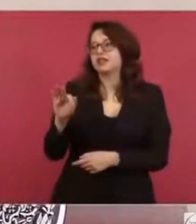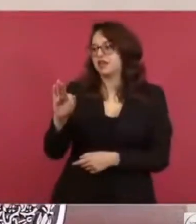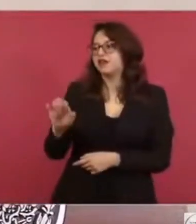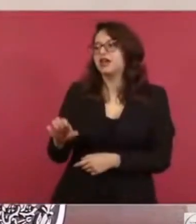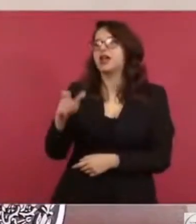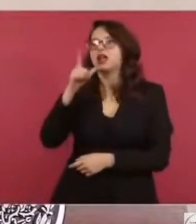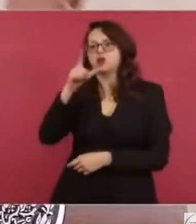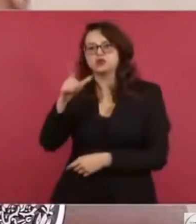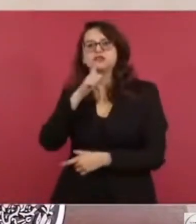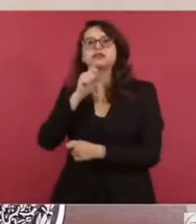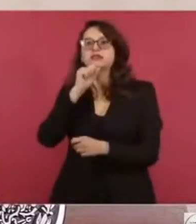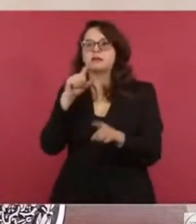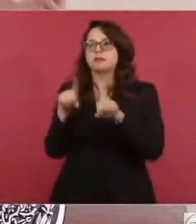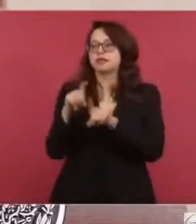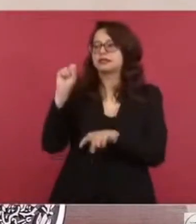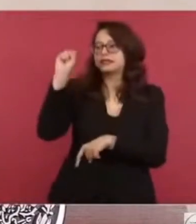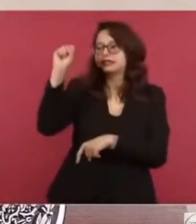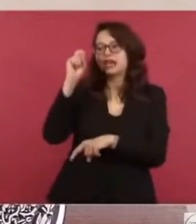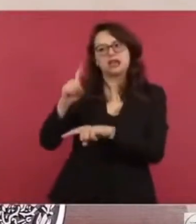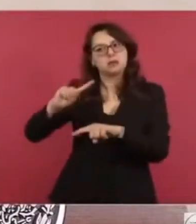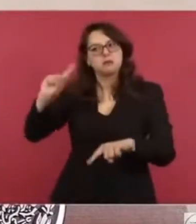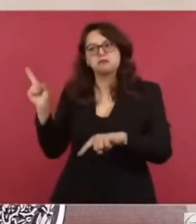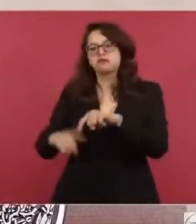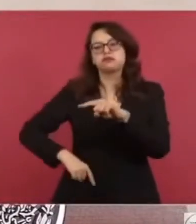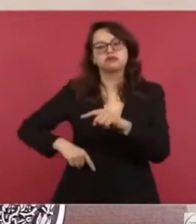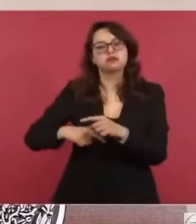porque pues era la política